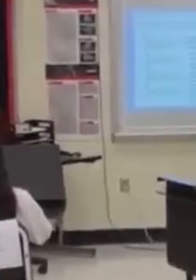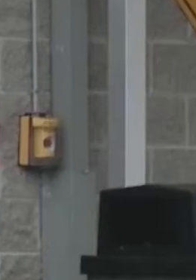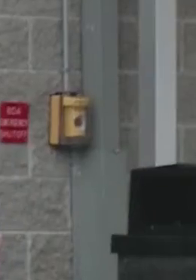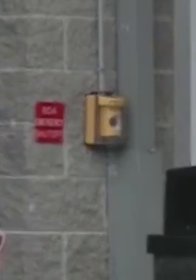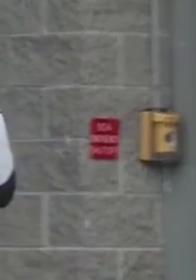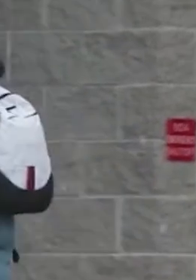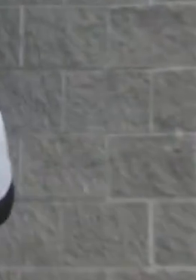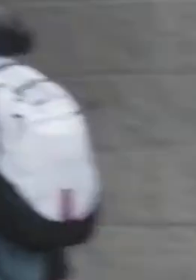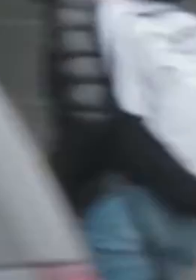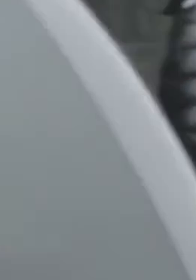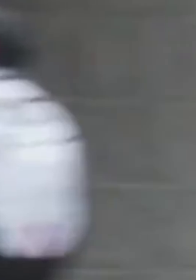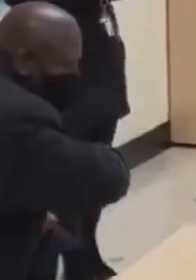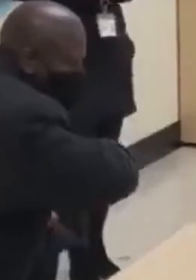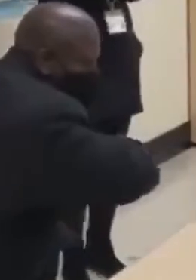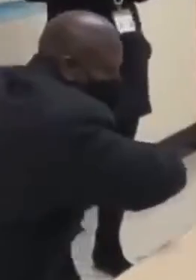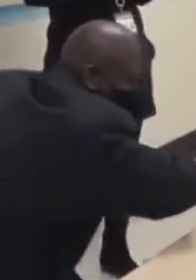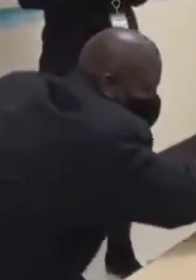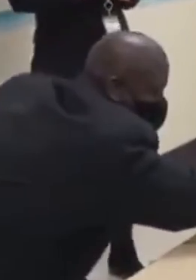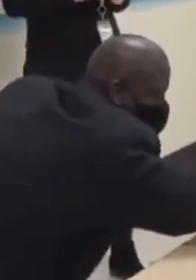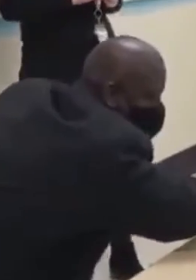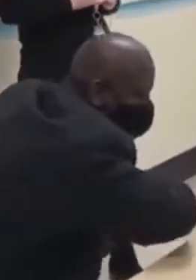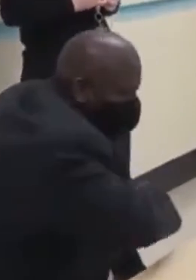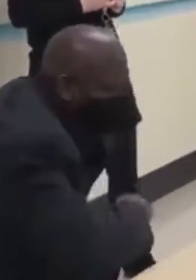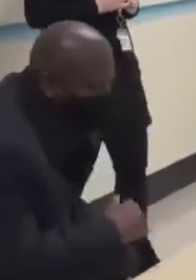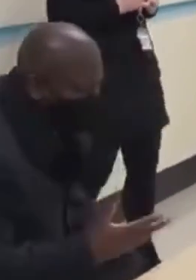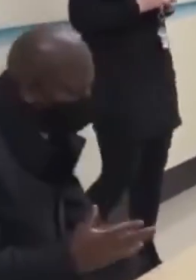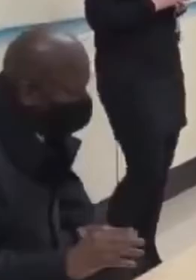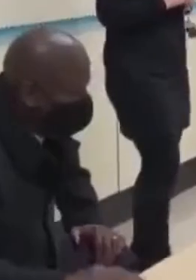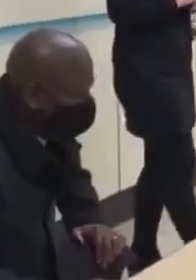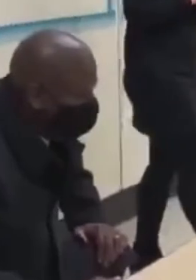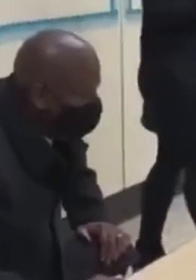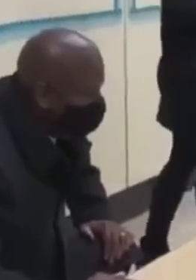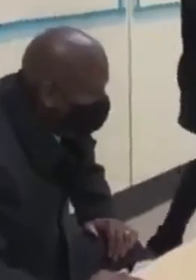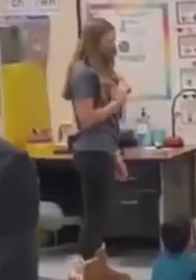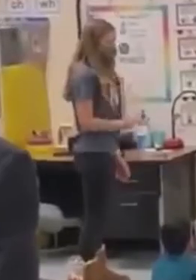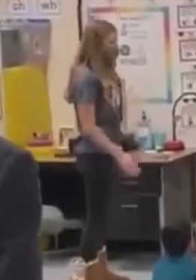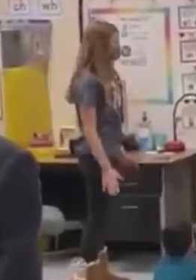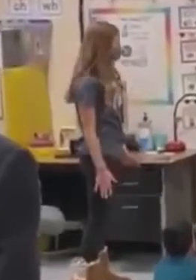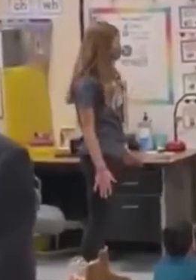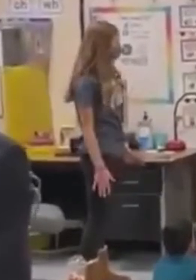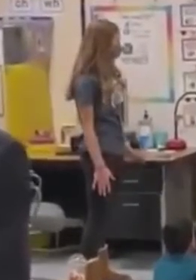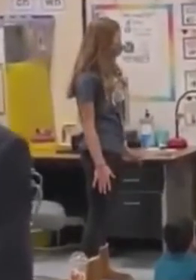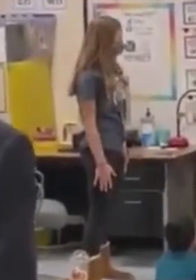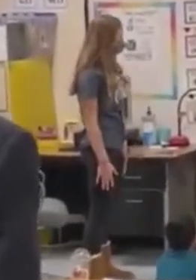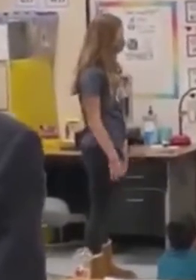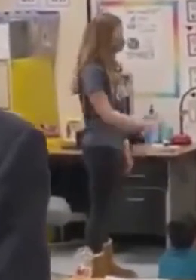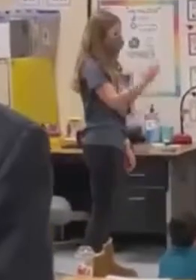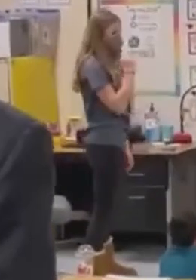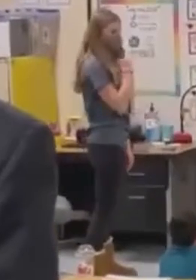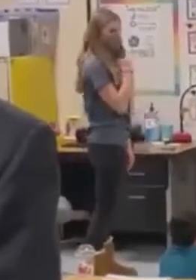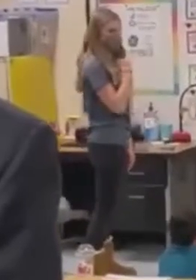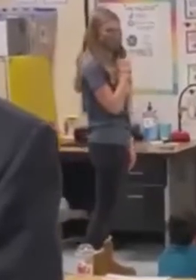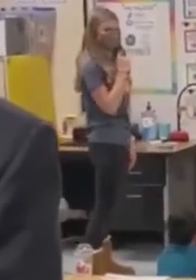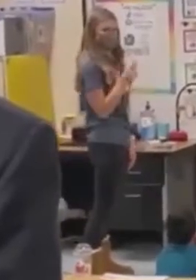fue el comienzo de algo por lo que muchos padres de CMS habían presionado. Hacer que sus hijos regresaran al salón de clases durante tantos días como